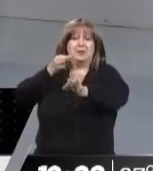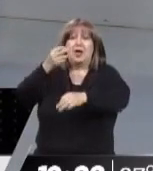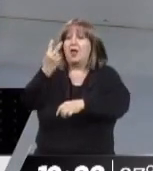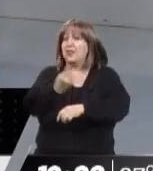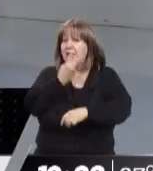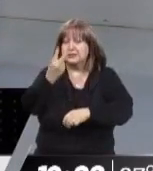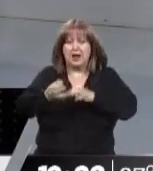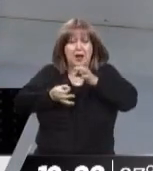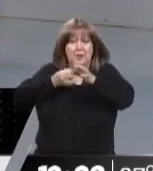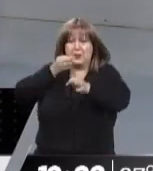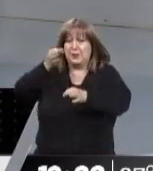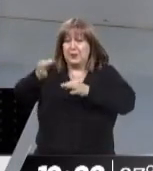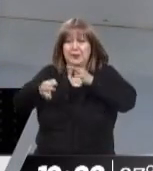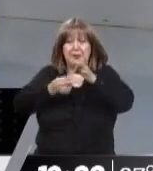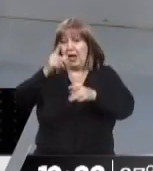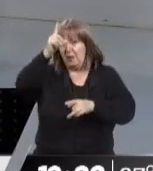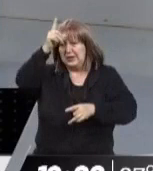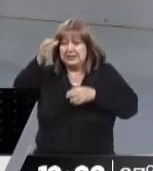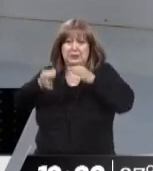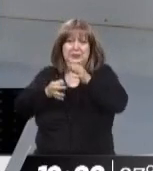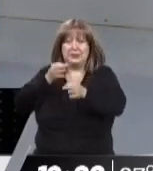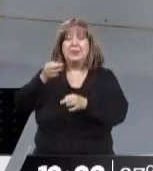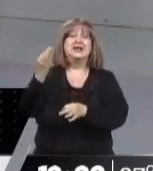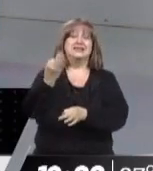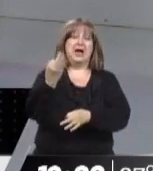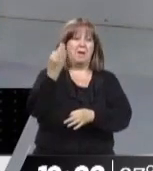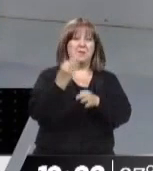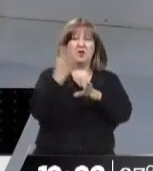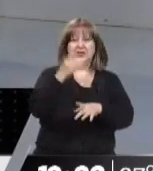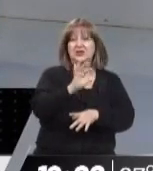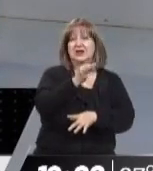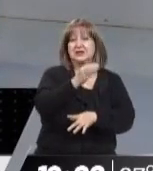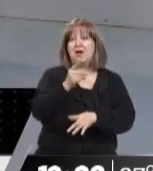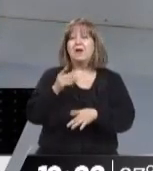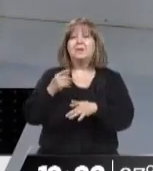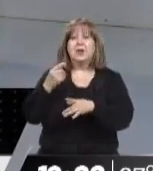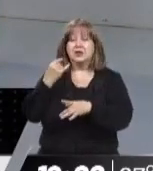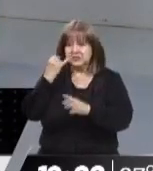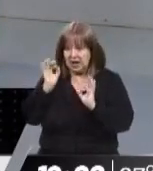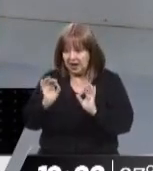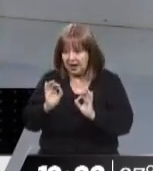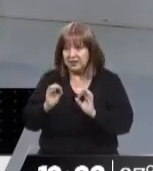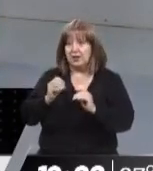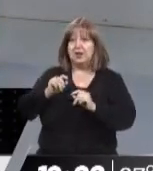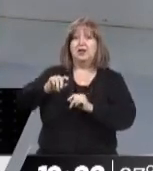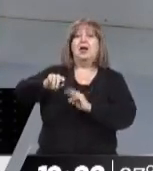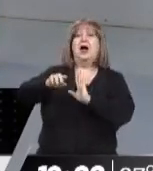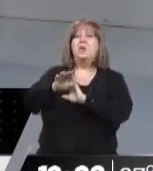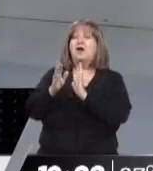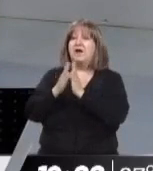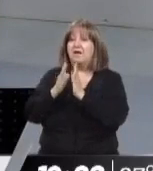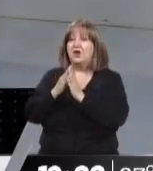o sea, un tiempo prudencial, ¿no? Es por eso que a partir de ese momento se logra que ella acceda a que